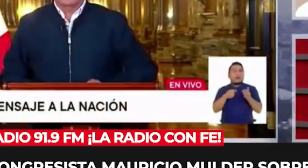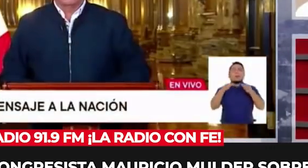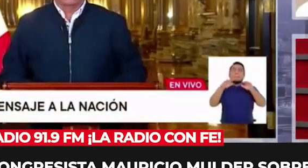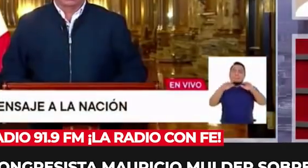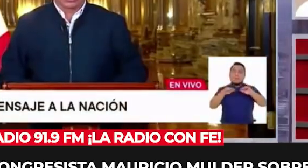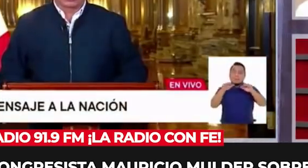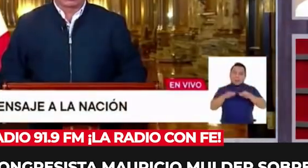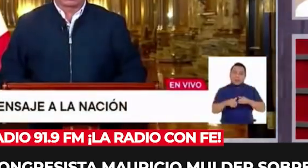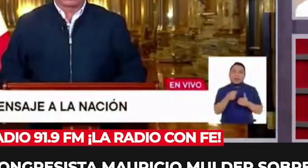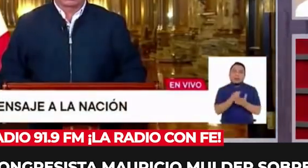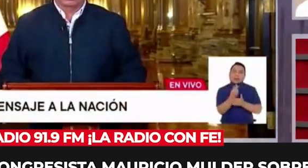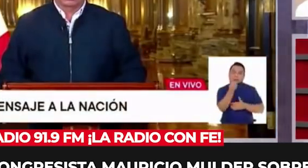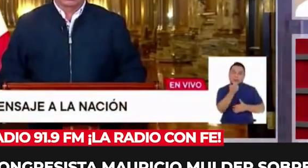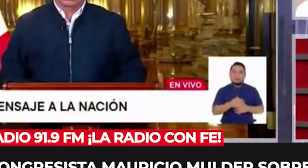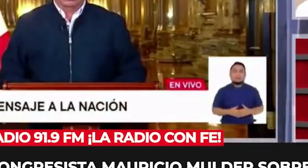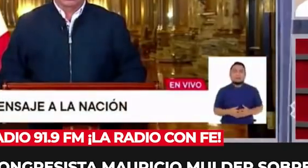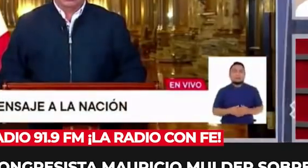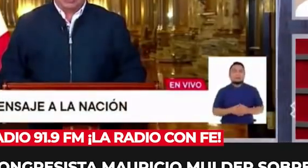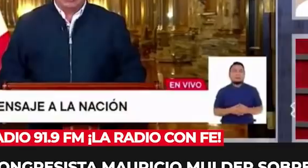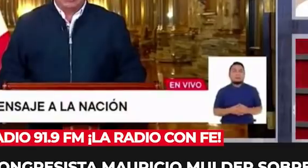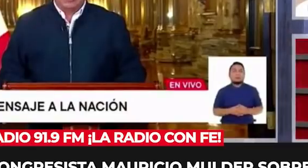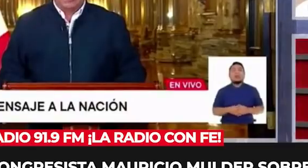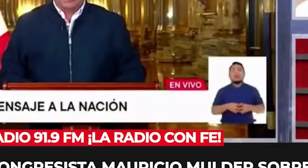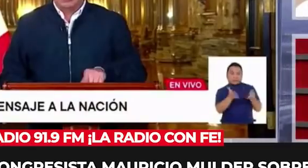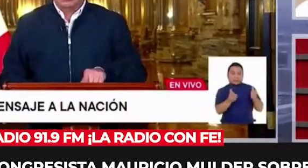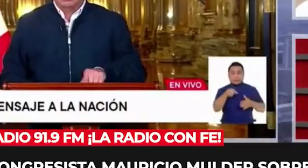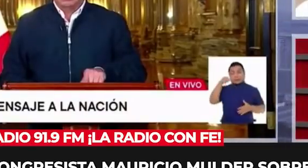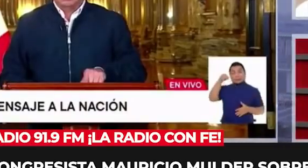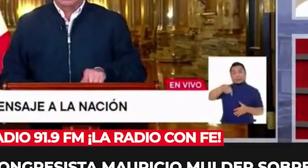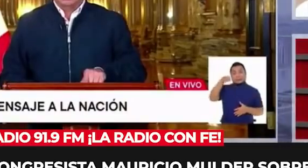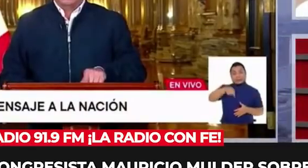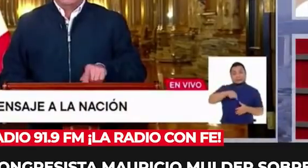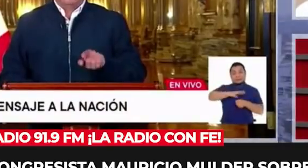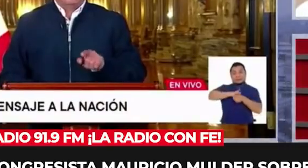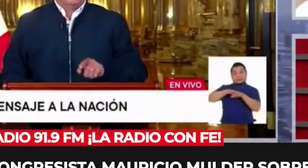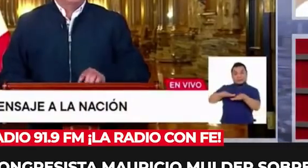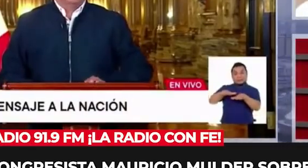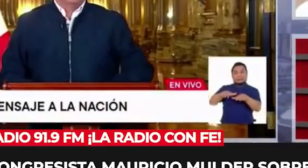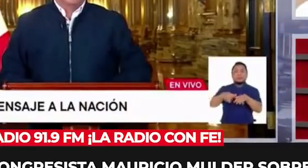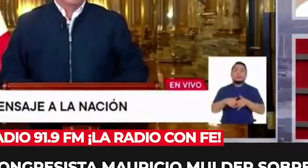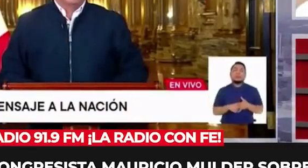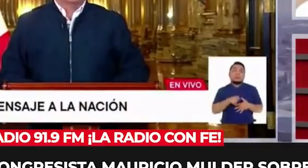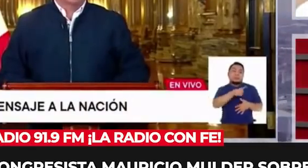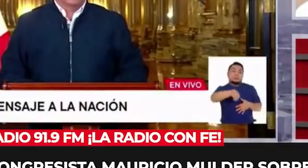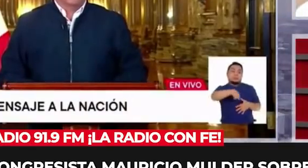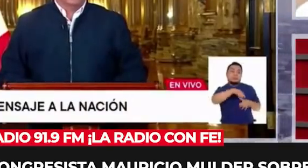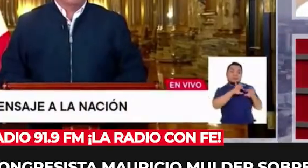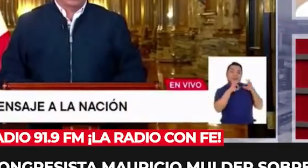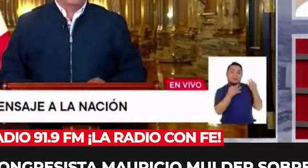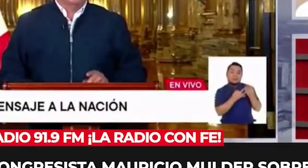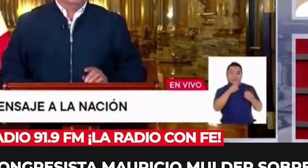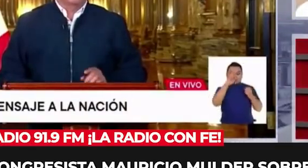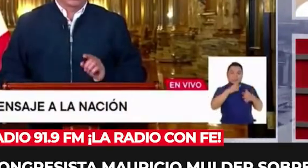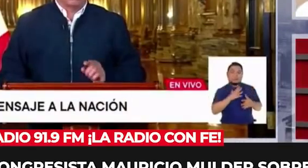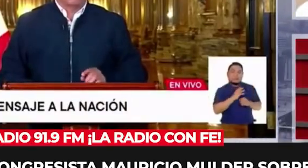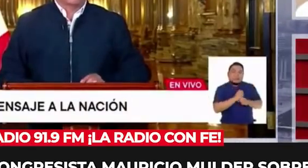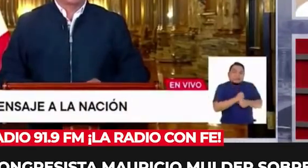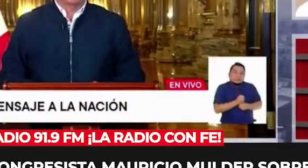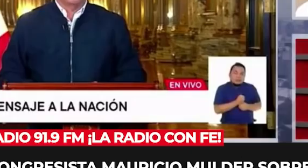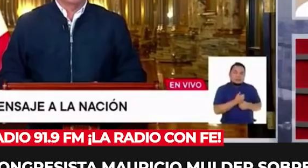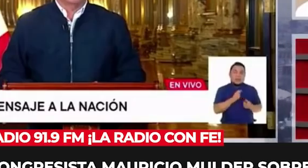hemos visto la cantidad de fotos del señor desde su juventud. Era admirador de Sendero Luminoso Guillermo